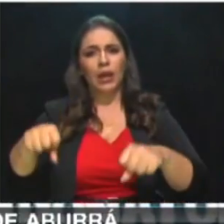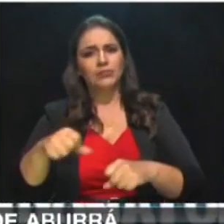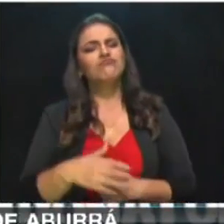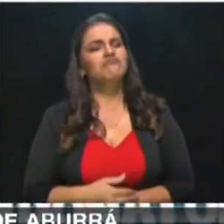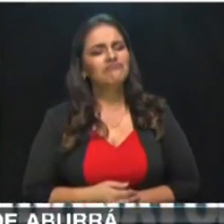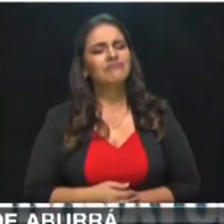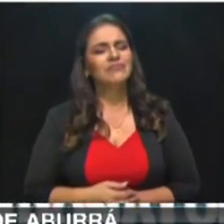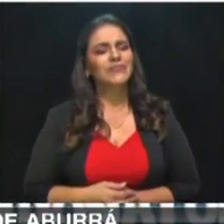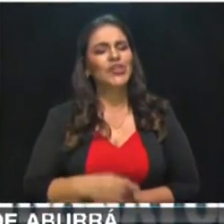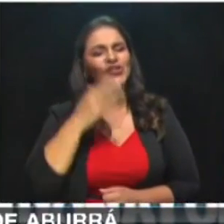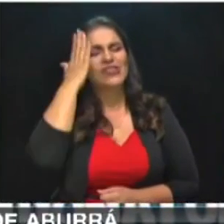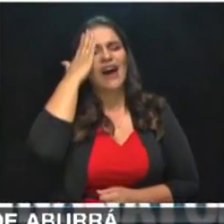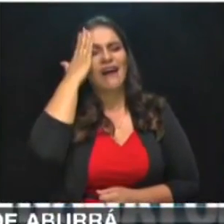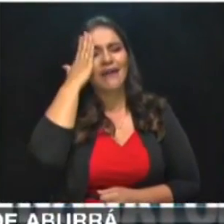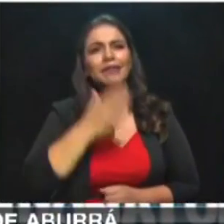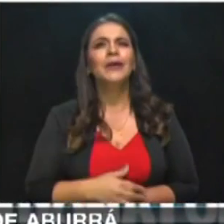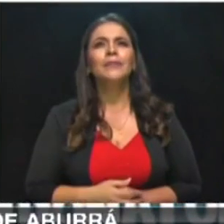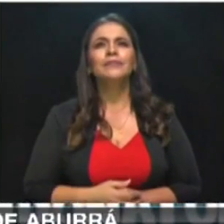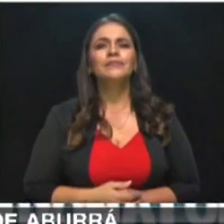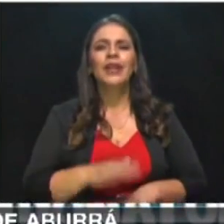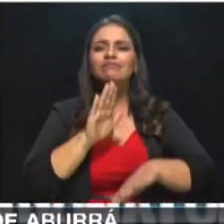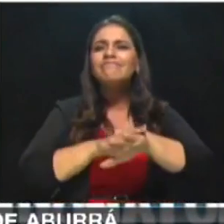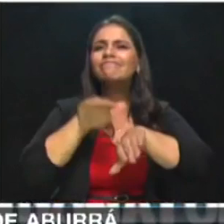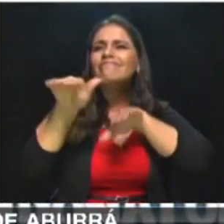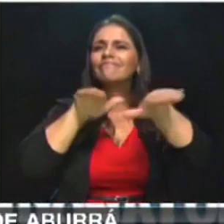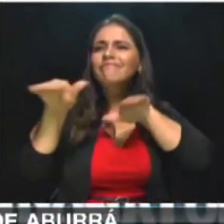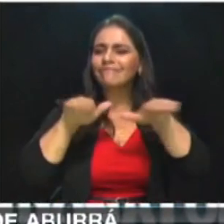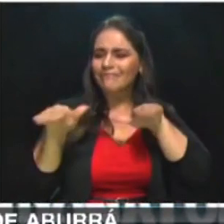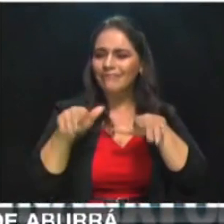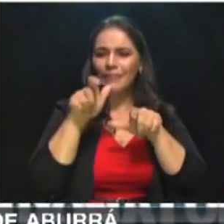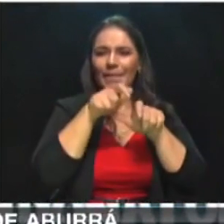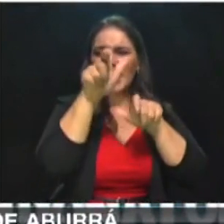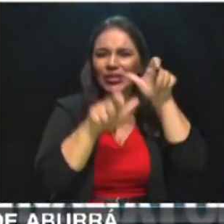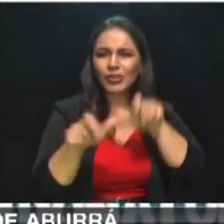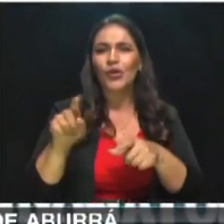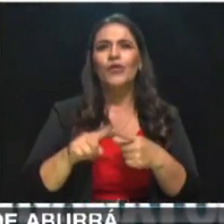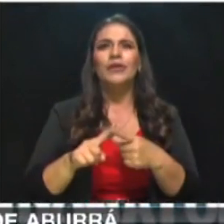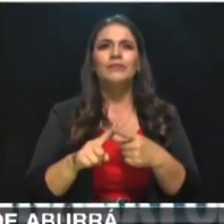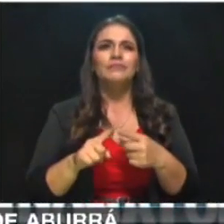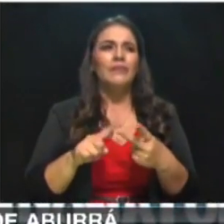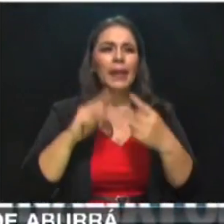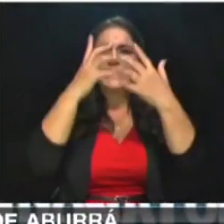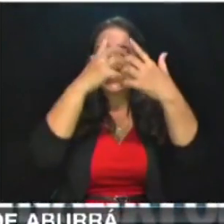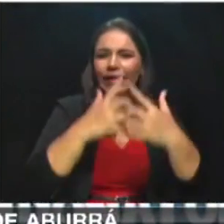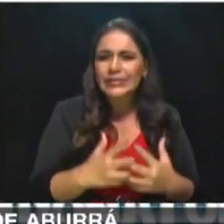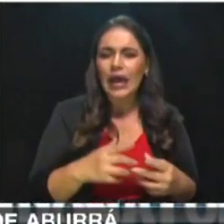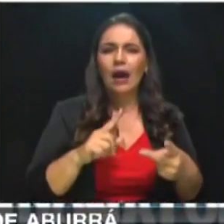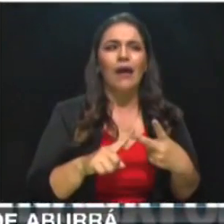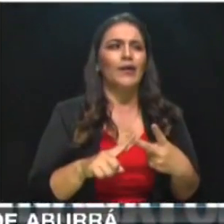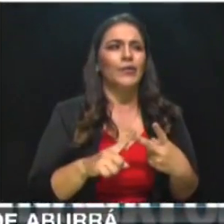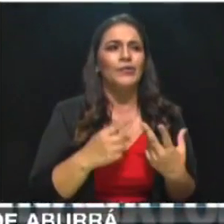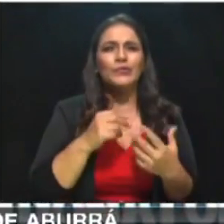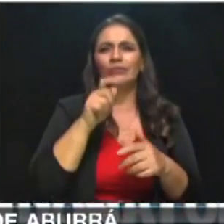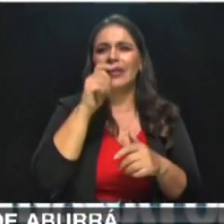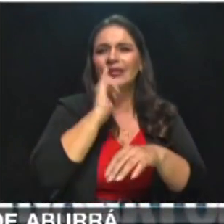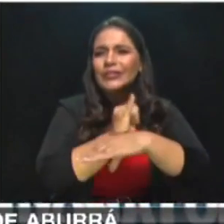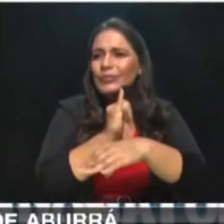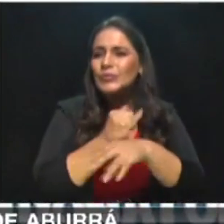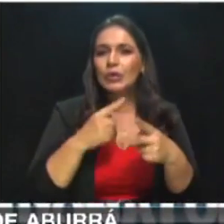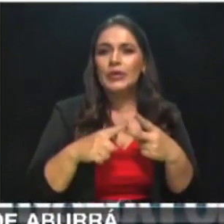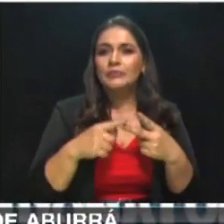en invitar, en convocar a personas, empresarios, empresas,